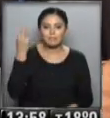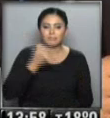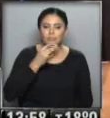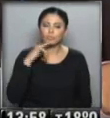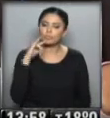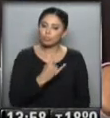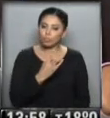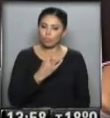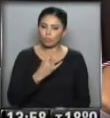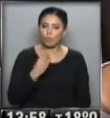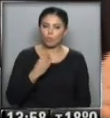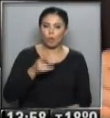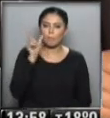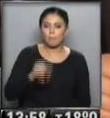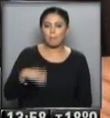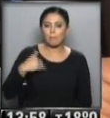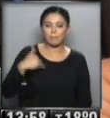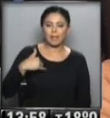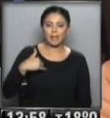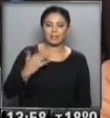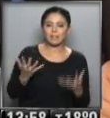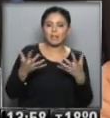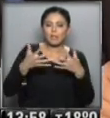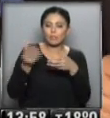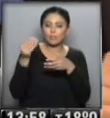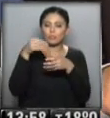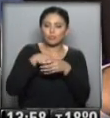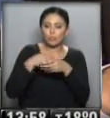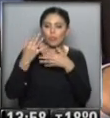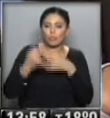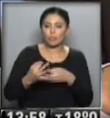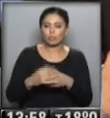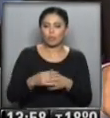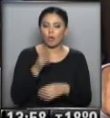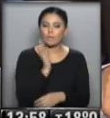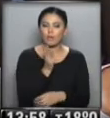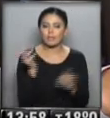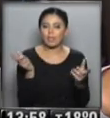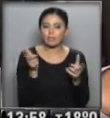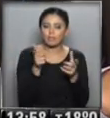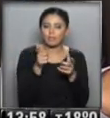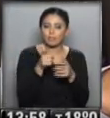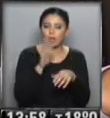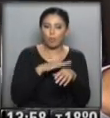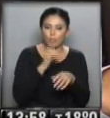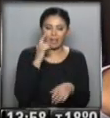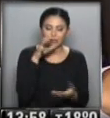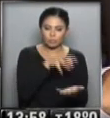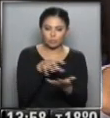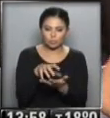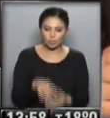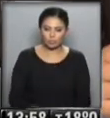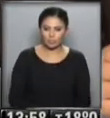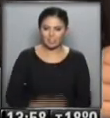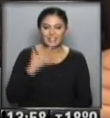construye un país más justo, más inclusivo, con menos violencia institucional, con seguridad